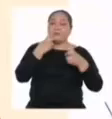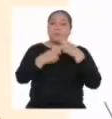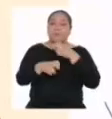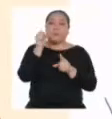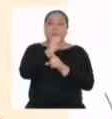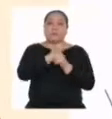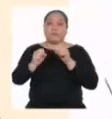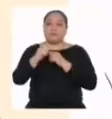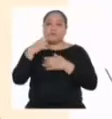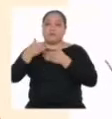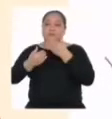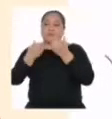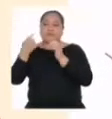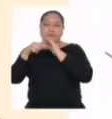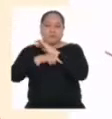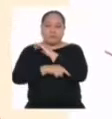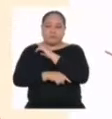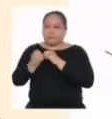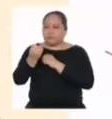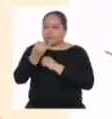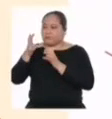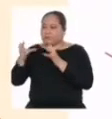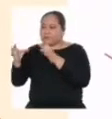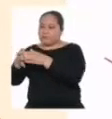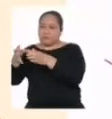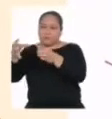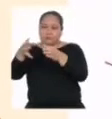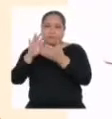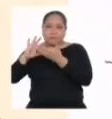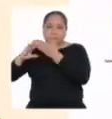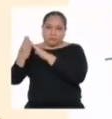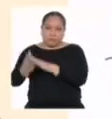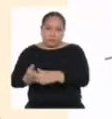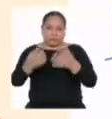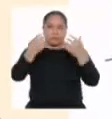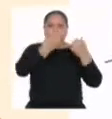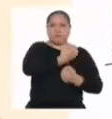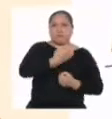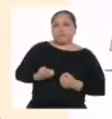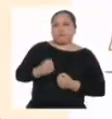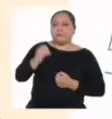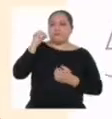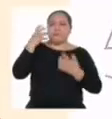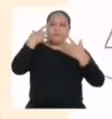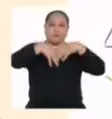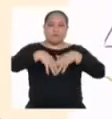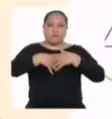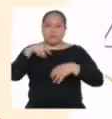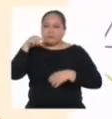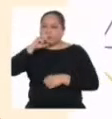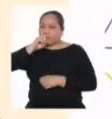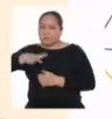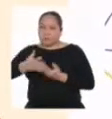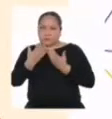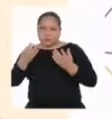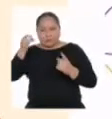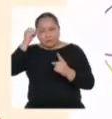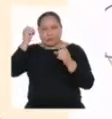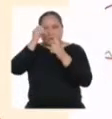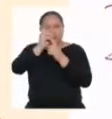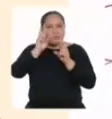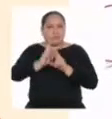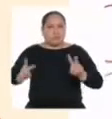un proceso complejo en el cual sectores de la sociedad, el Estado y/o las empresas perciben que sus posiciones, intereses,